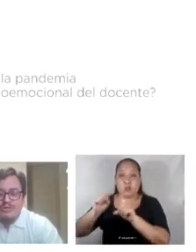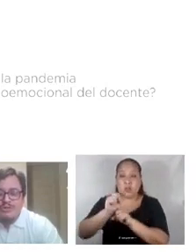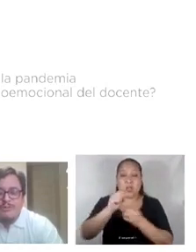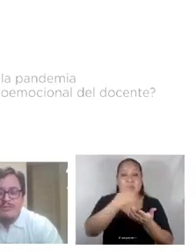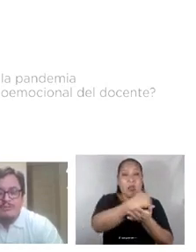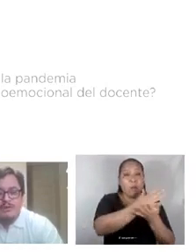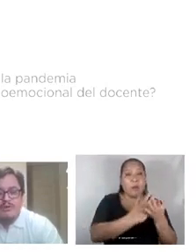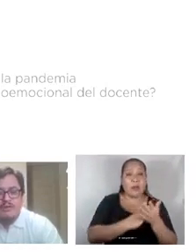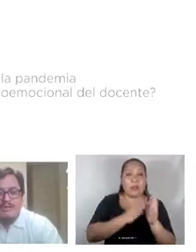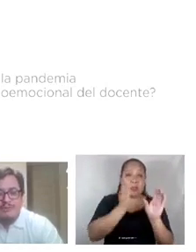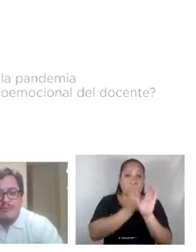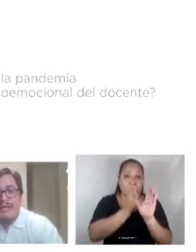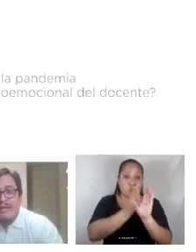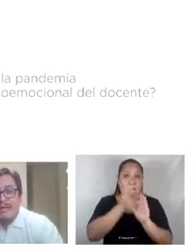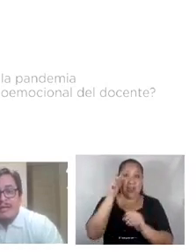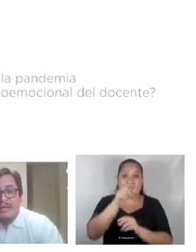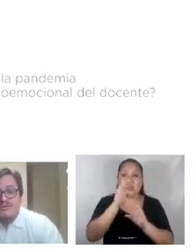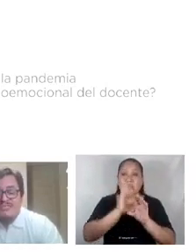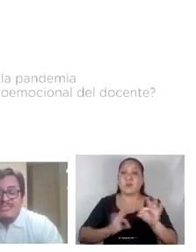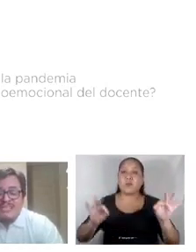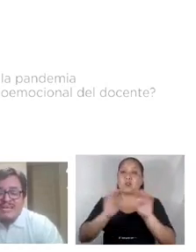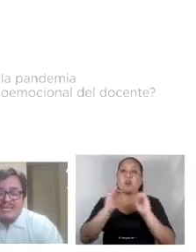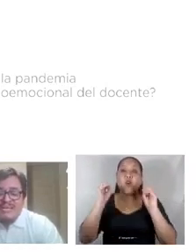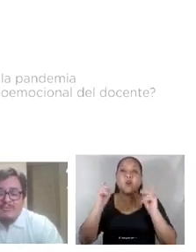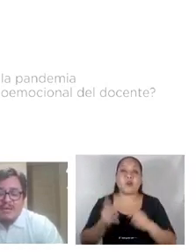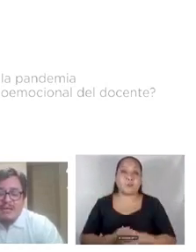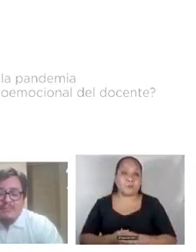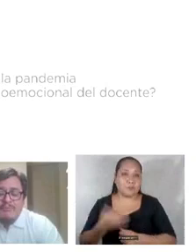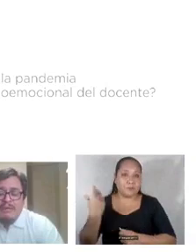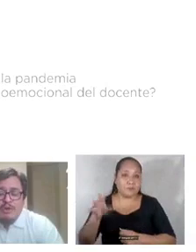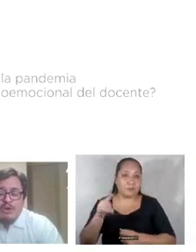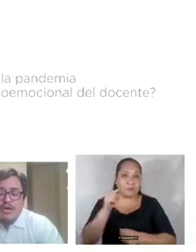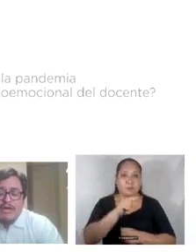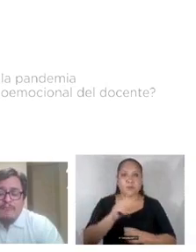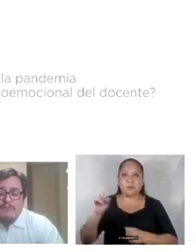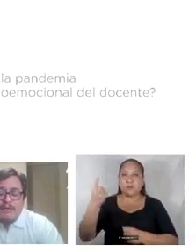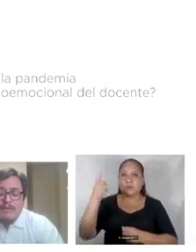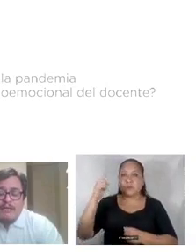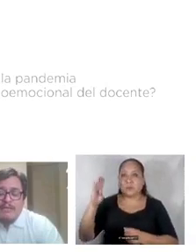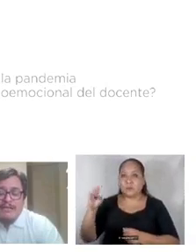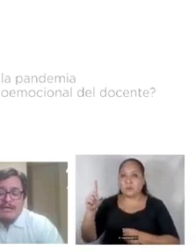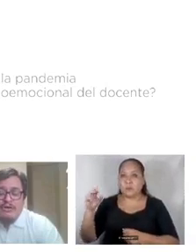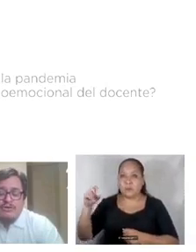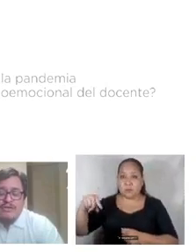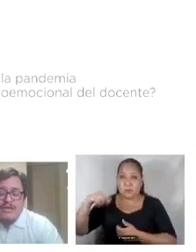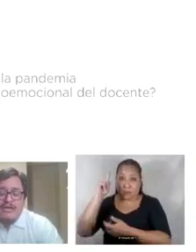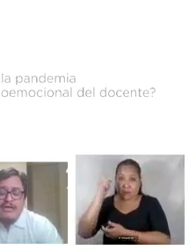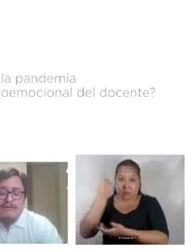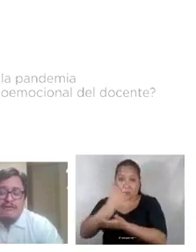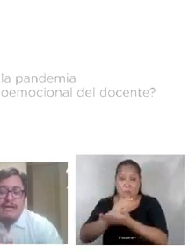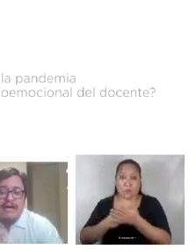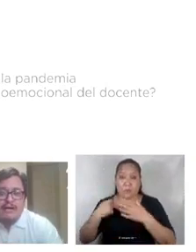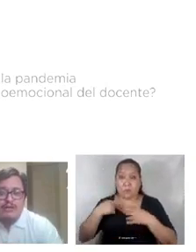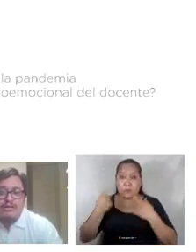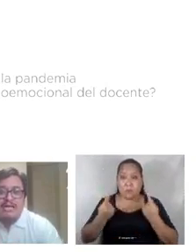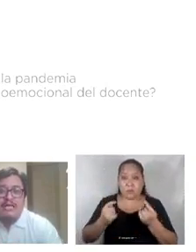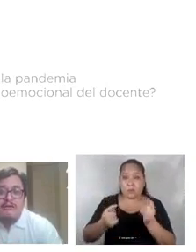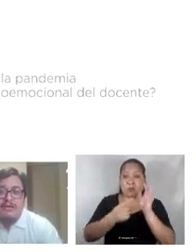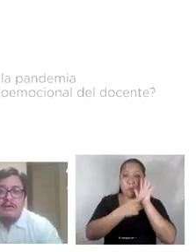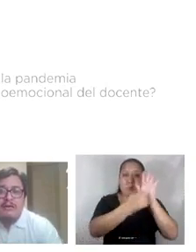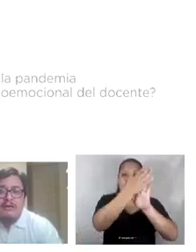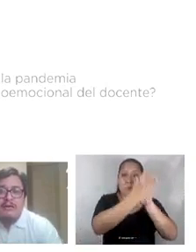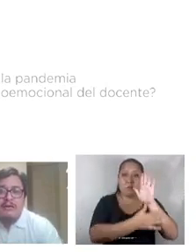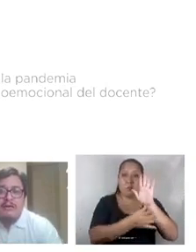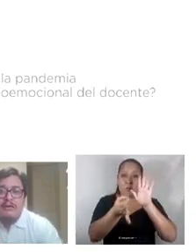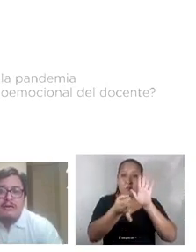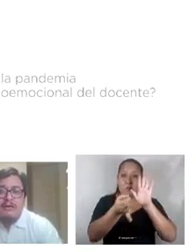¿no? Y eso me parece muy importante. Muy bien. Entonces, ya en el primer bloque he tratado de graficar o de